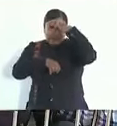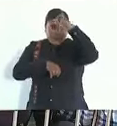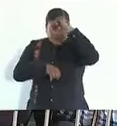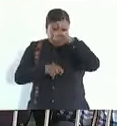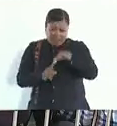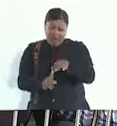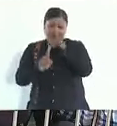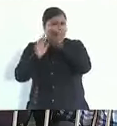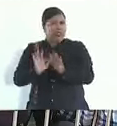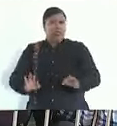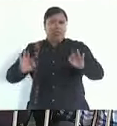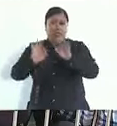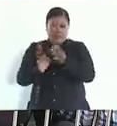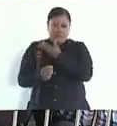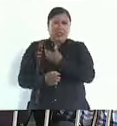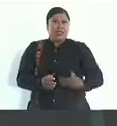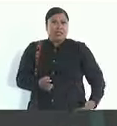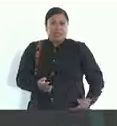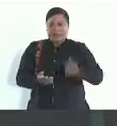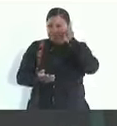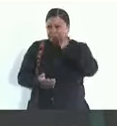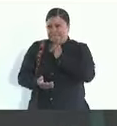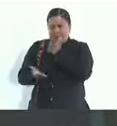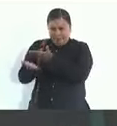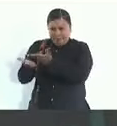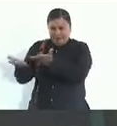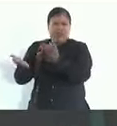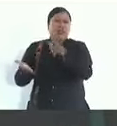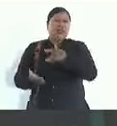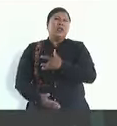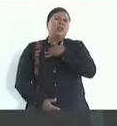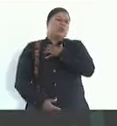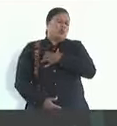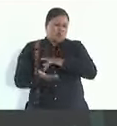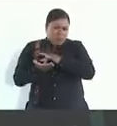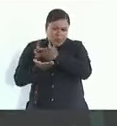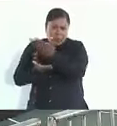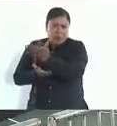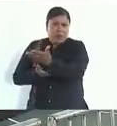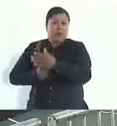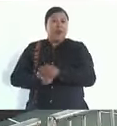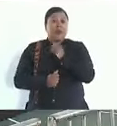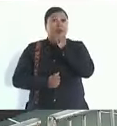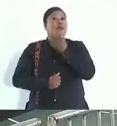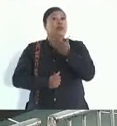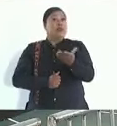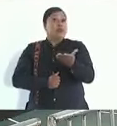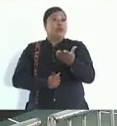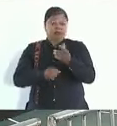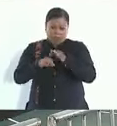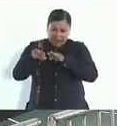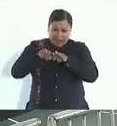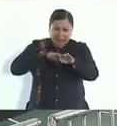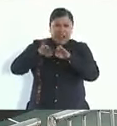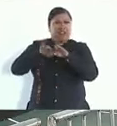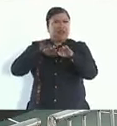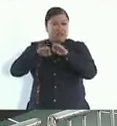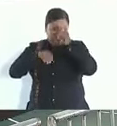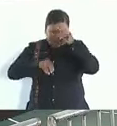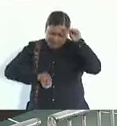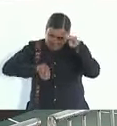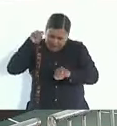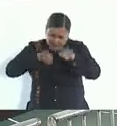referencia, presidente, presidenta, me congratulo anunciar que hemos también trabajado por construir desde